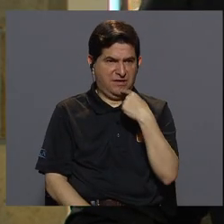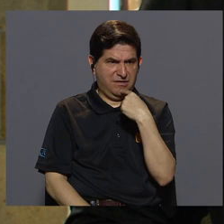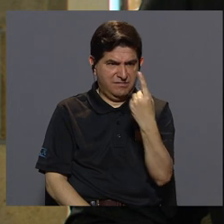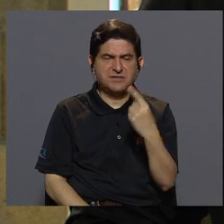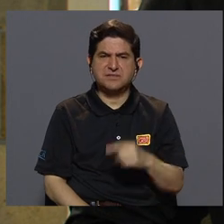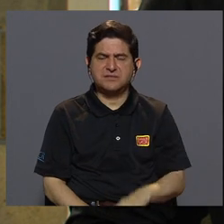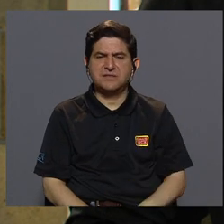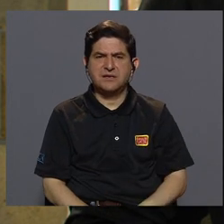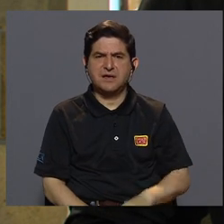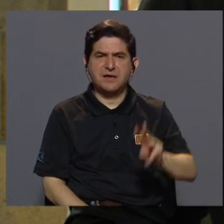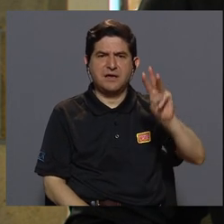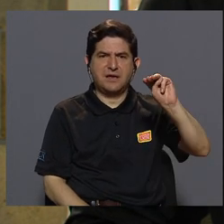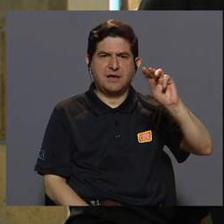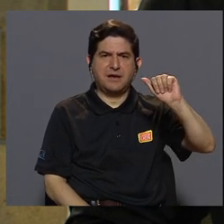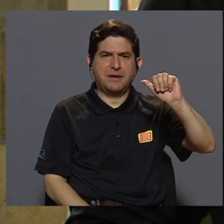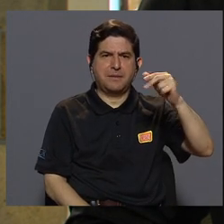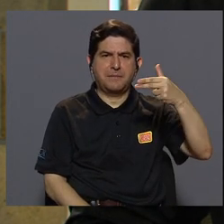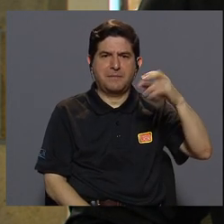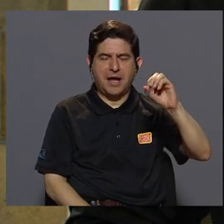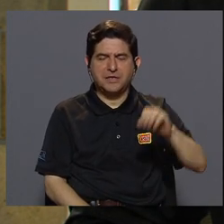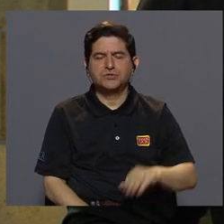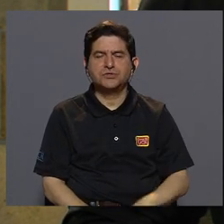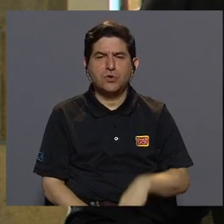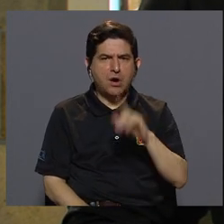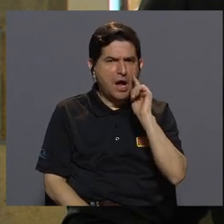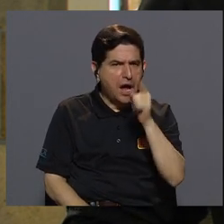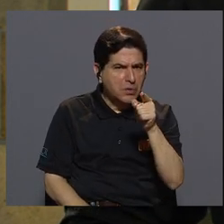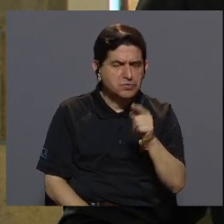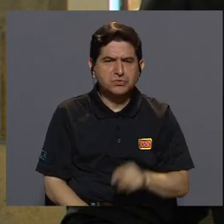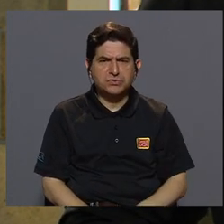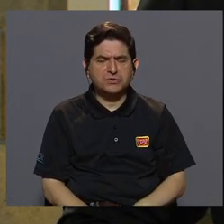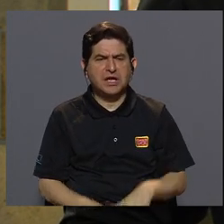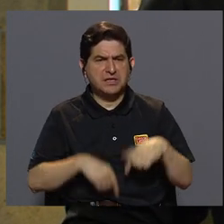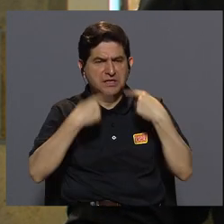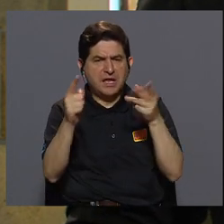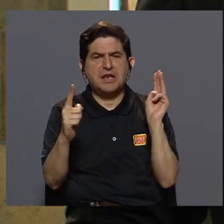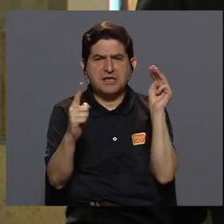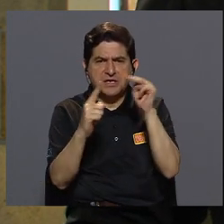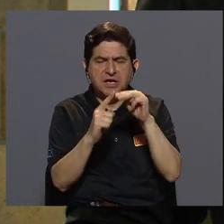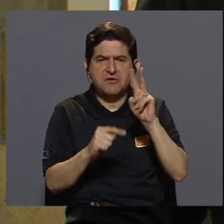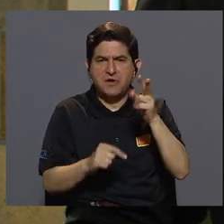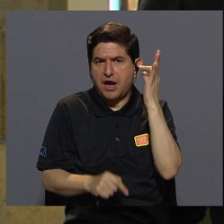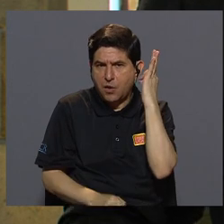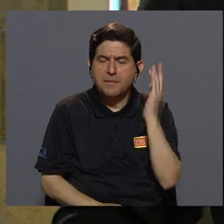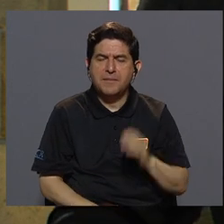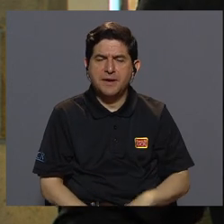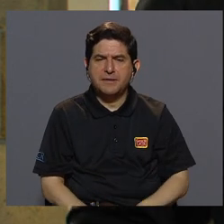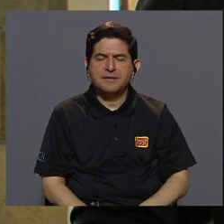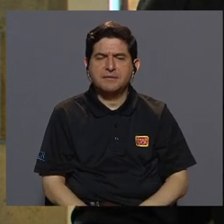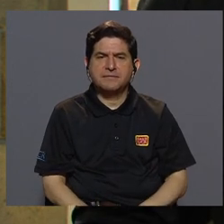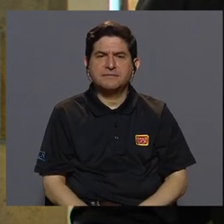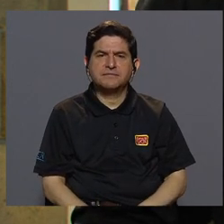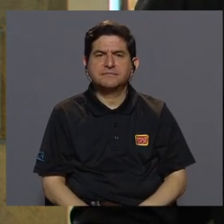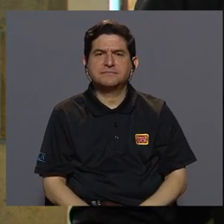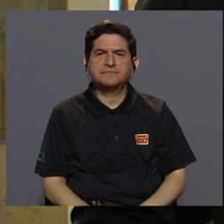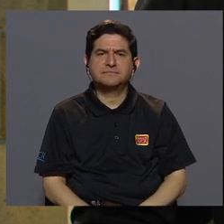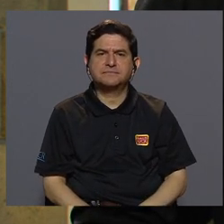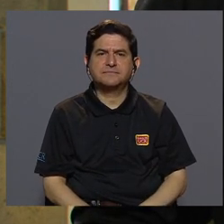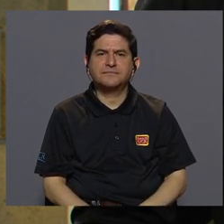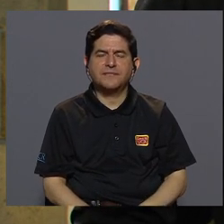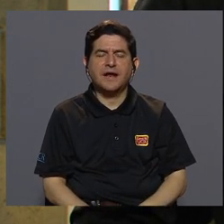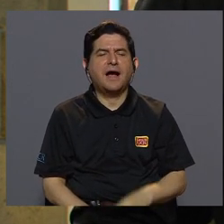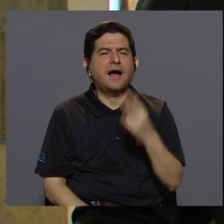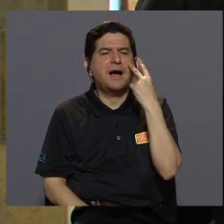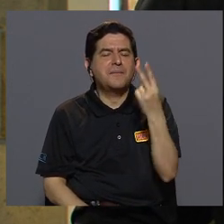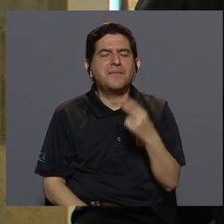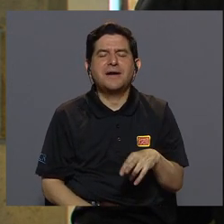dice a una compañera, más bien a usted, que le lleve un mensaje a una de sus compañeras, claro. Y que le diga